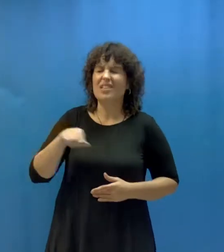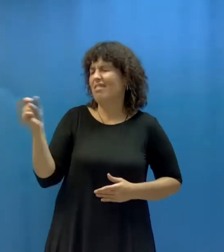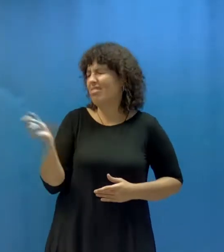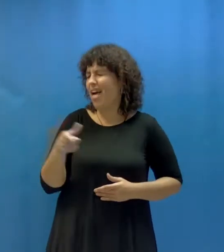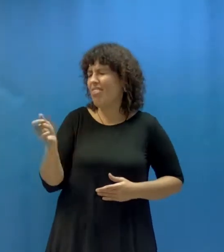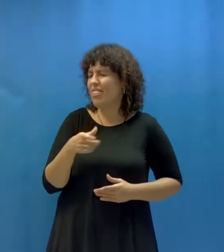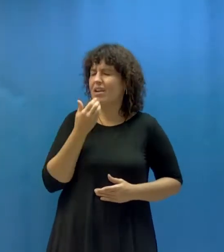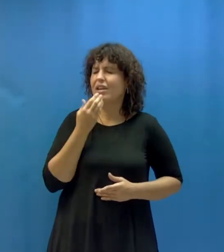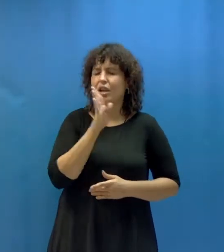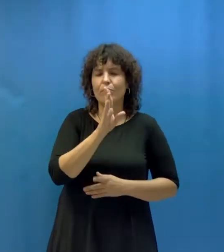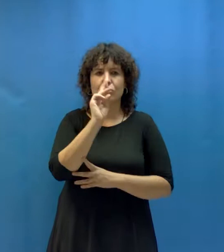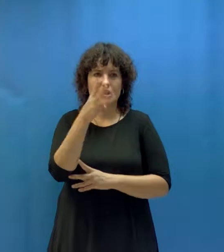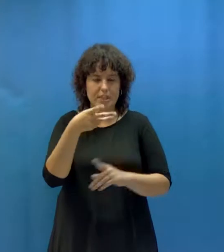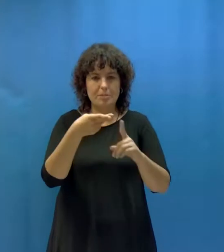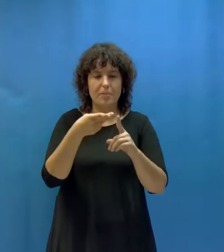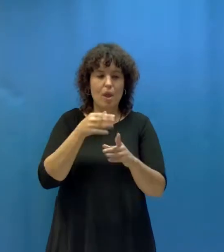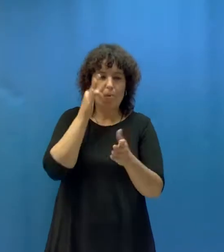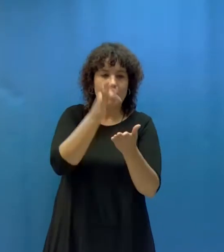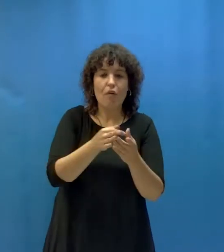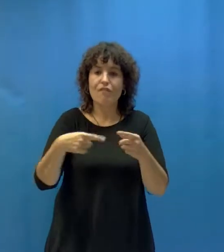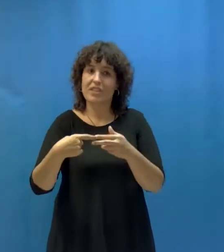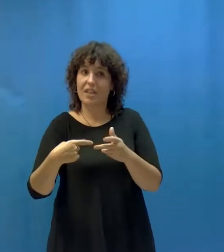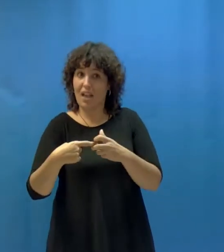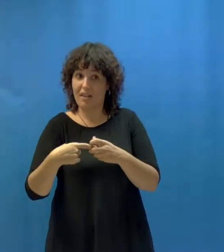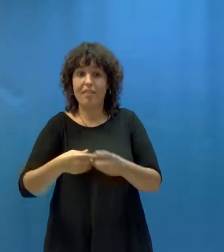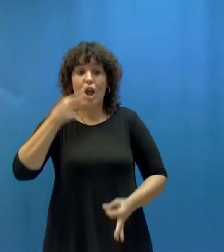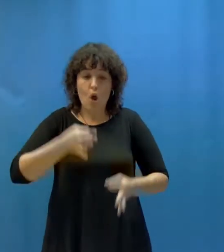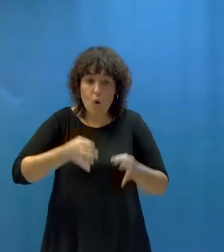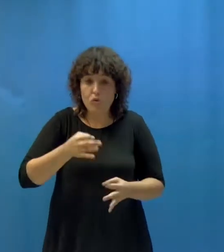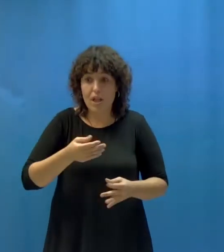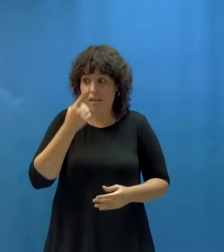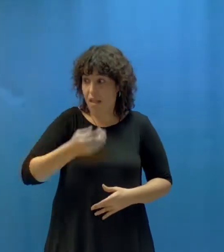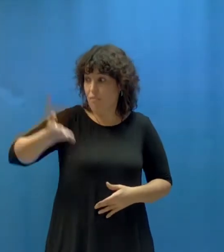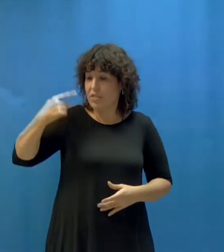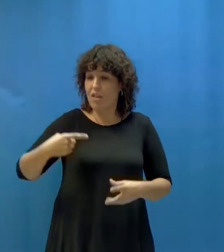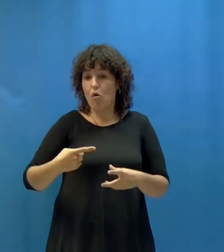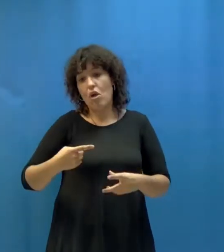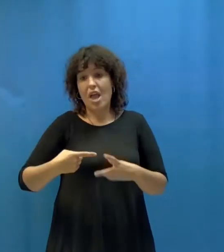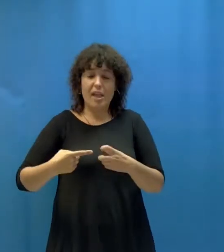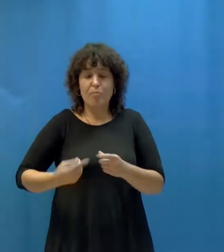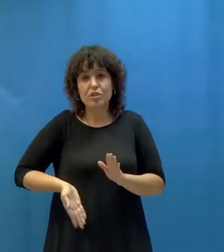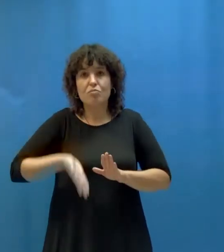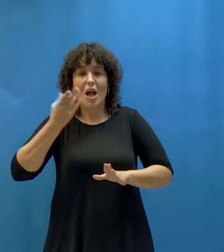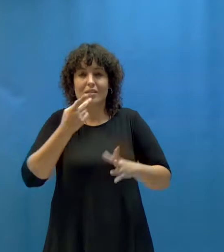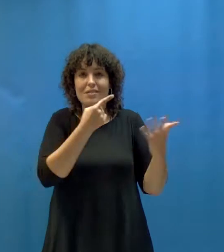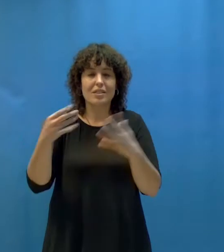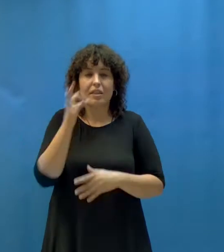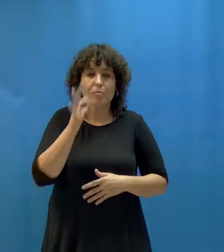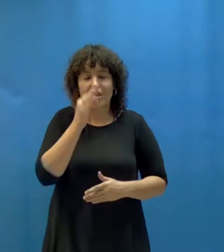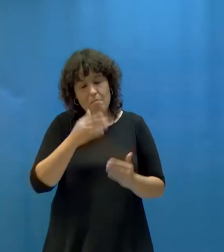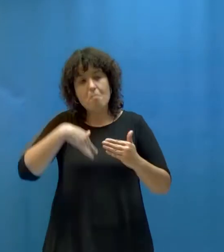ejemplos, prometía una fiscalidad justa y después nos subieron los impuestos el año pasado un 60% de los